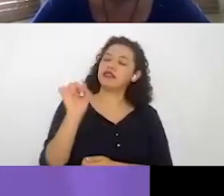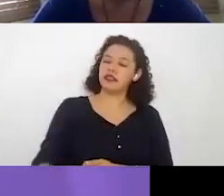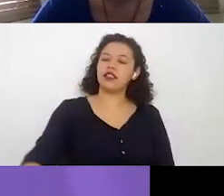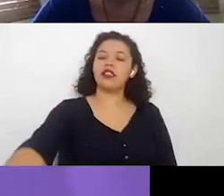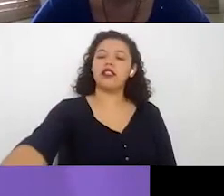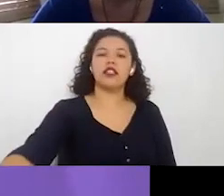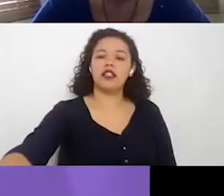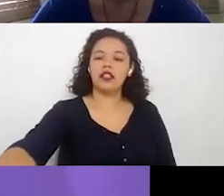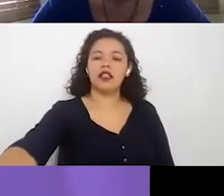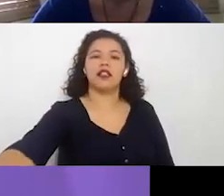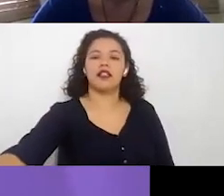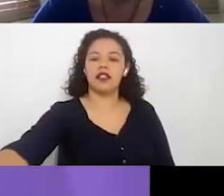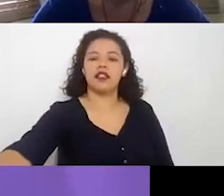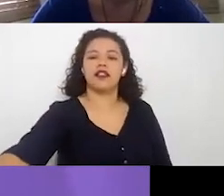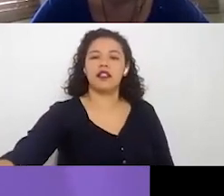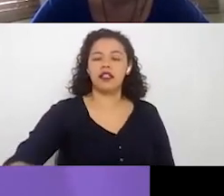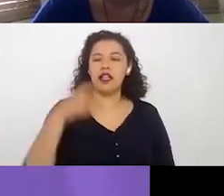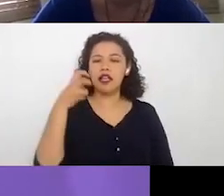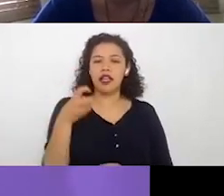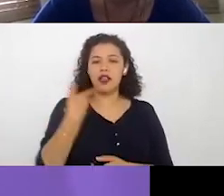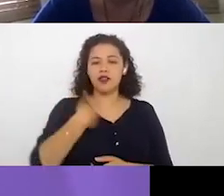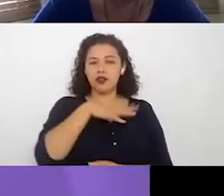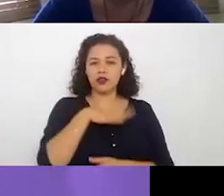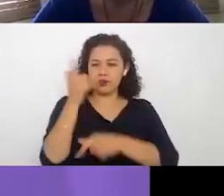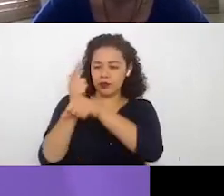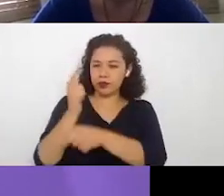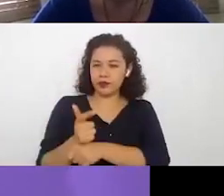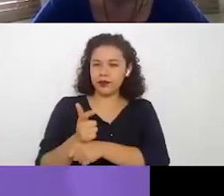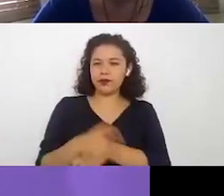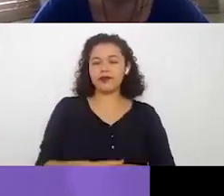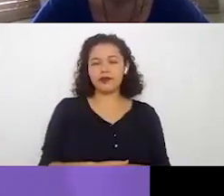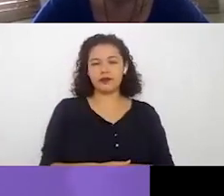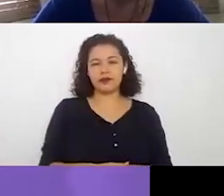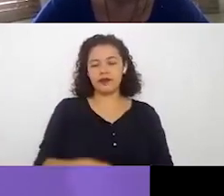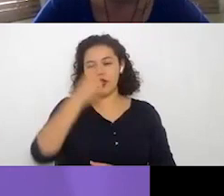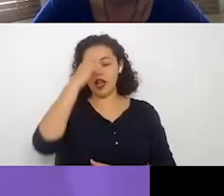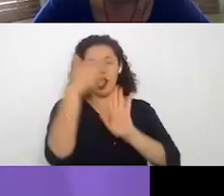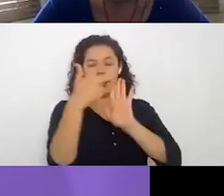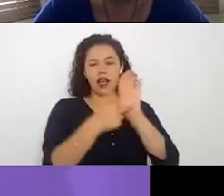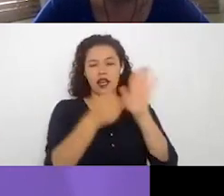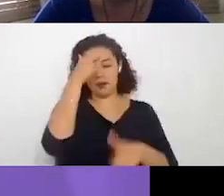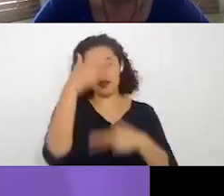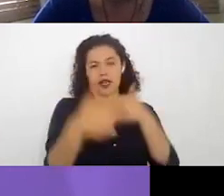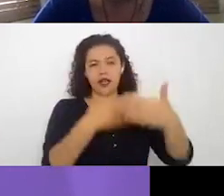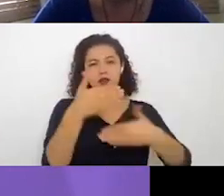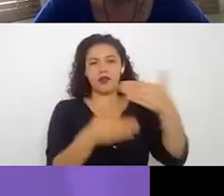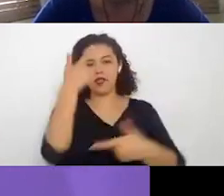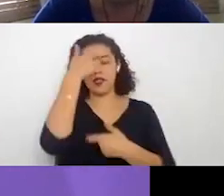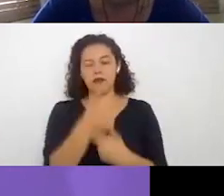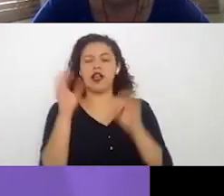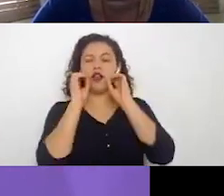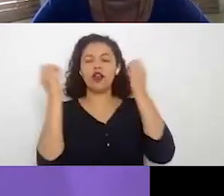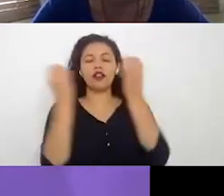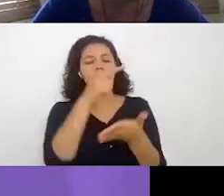siendo identificados. ¿Sí? Lo que veíamos de la adición a las reglas para el proceso de liquidación de una